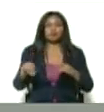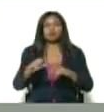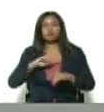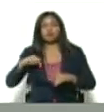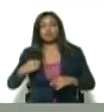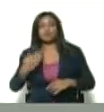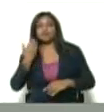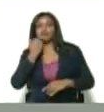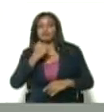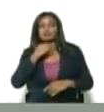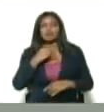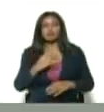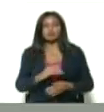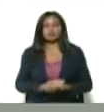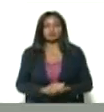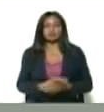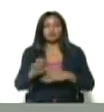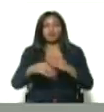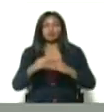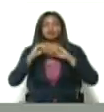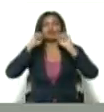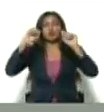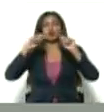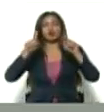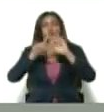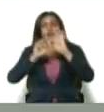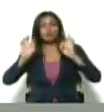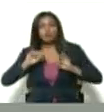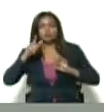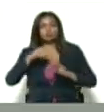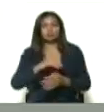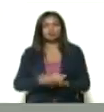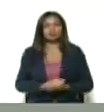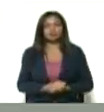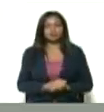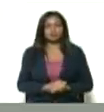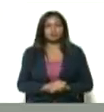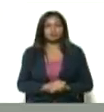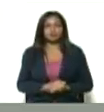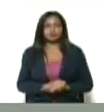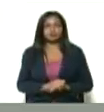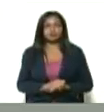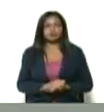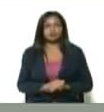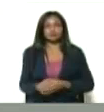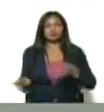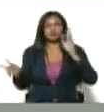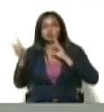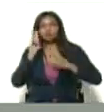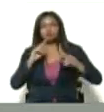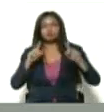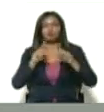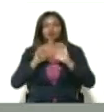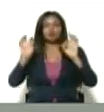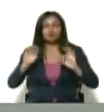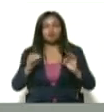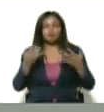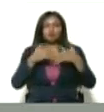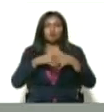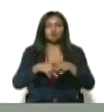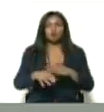enfermedad, hasta que se logre la inmunidad a través de una